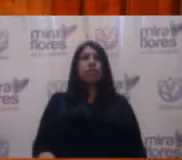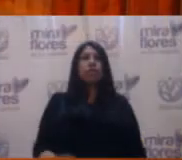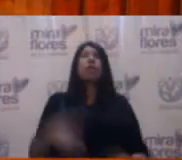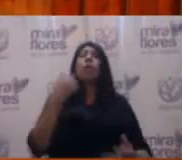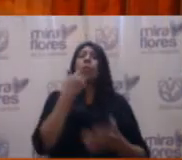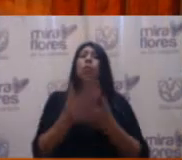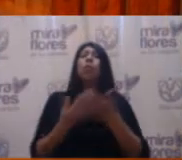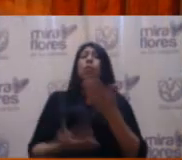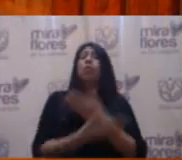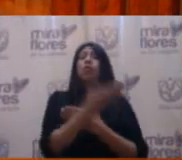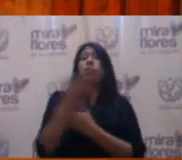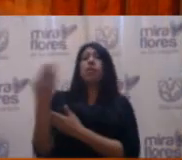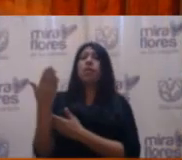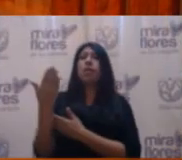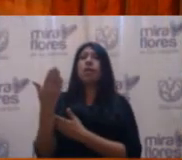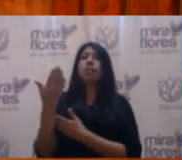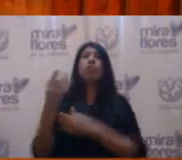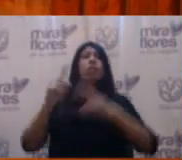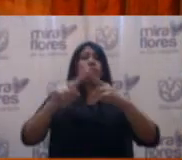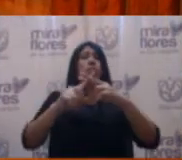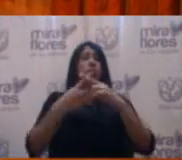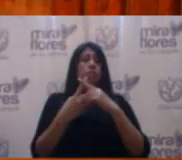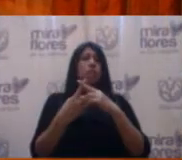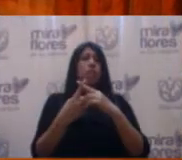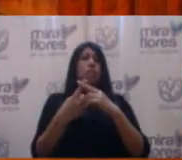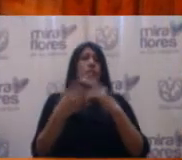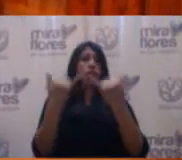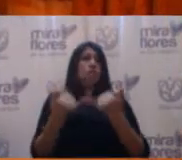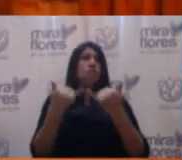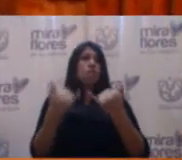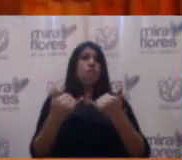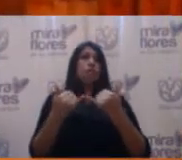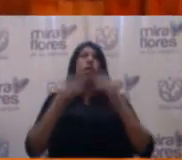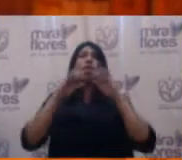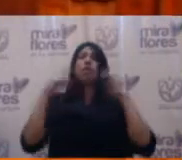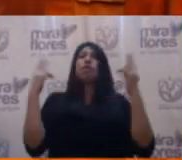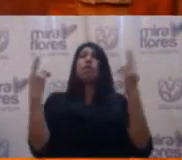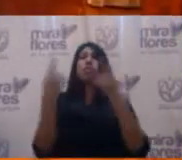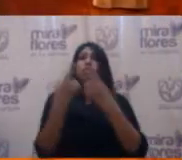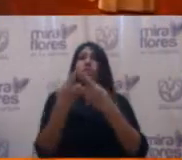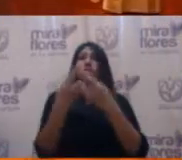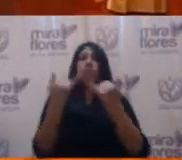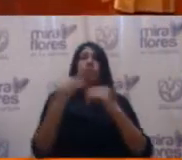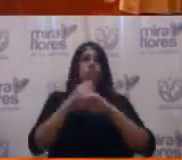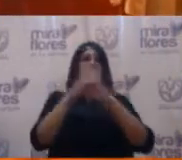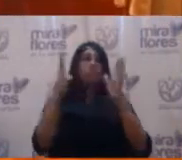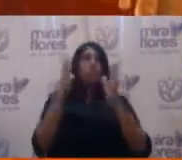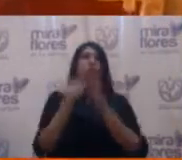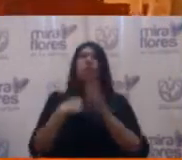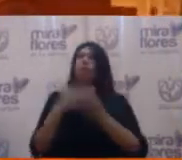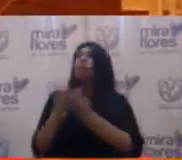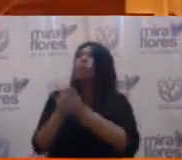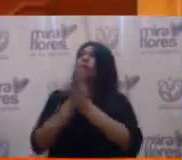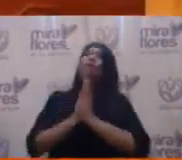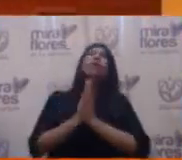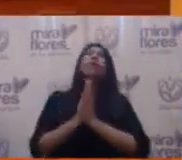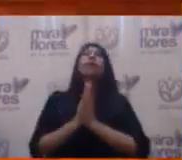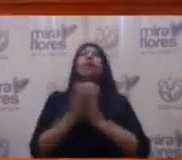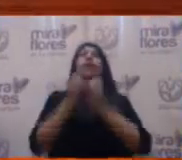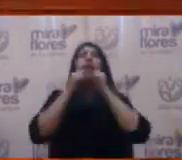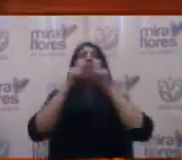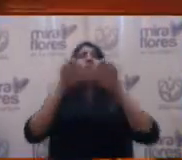Muy buenos días. Vamos a dar inicio a nuestra sesión ordinaria de la fecha y le voy a pedir a la Secretaria